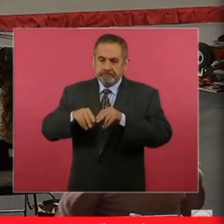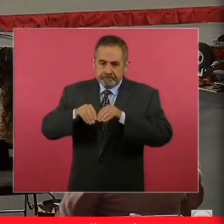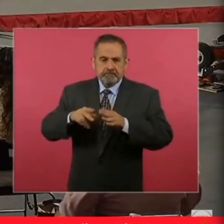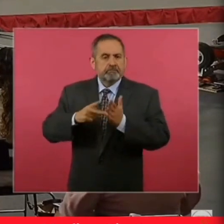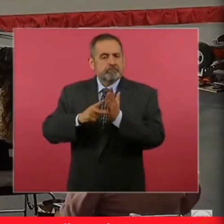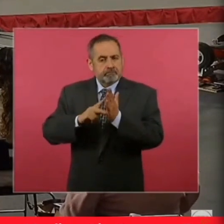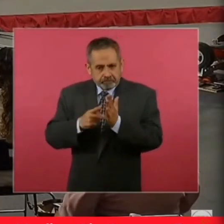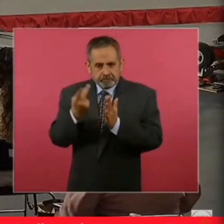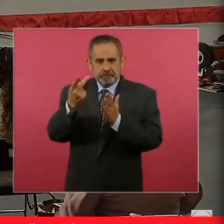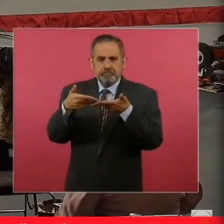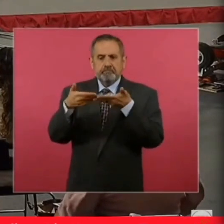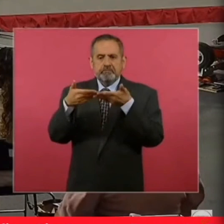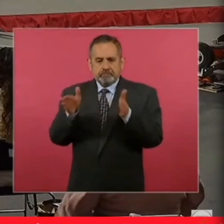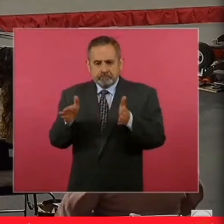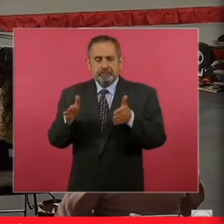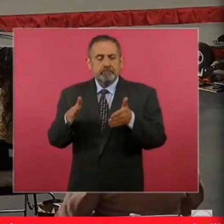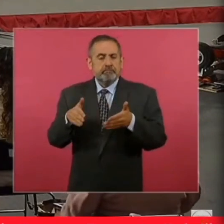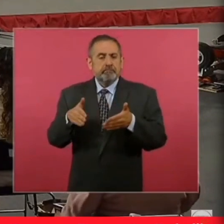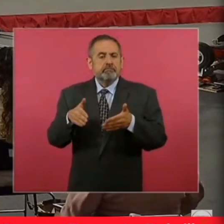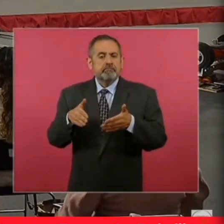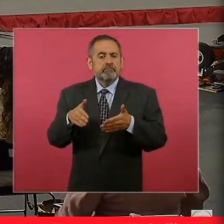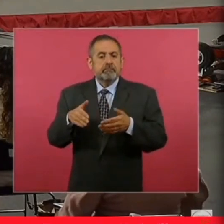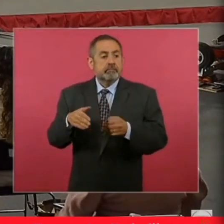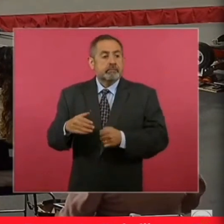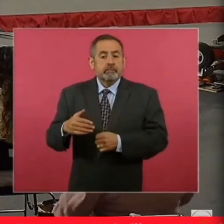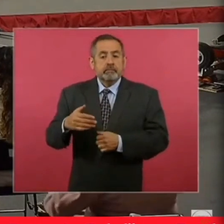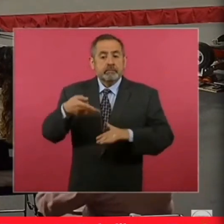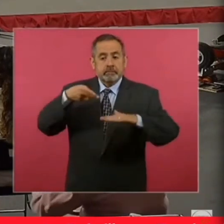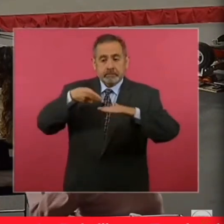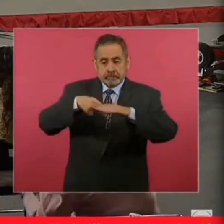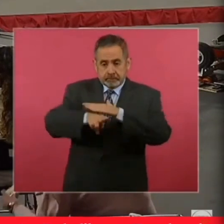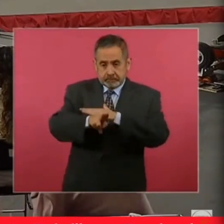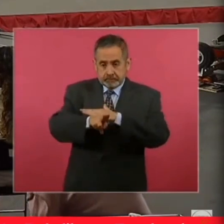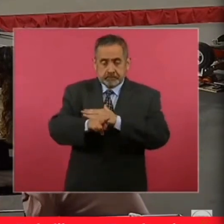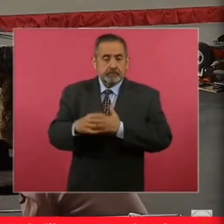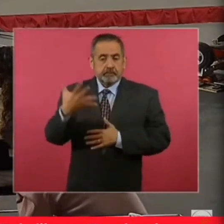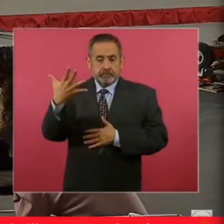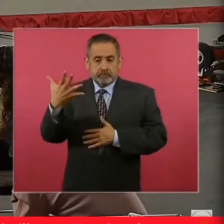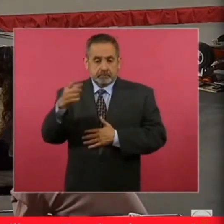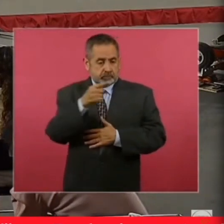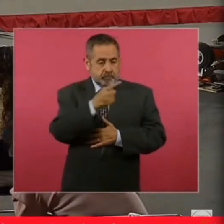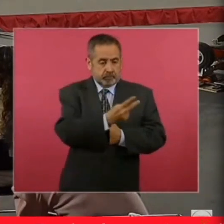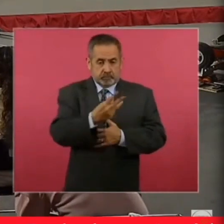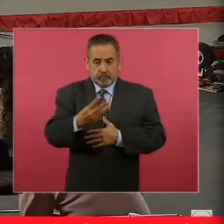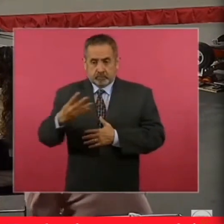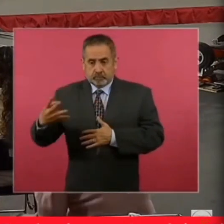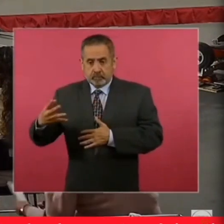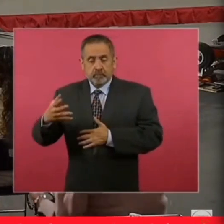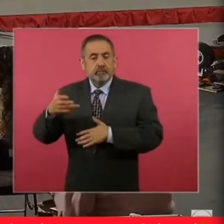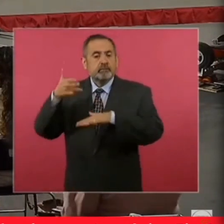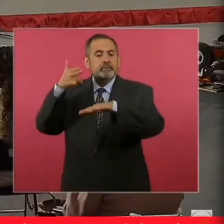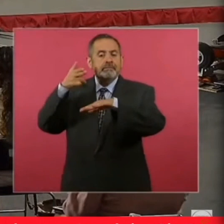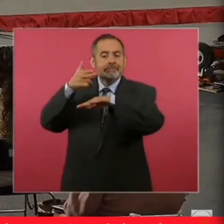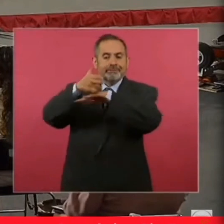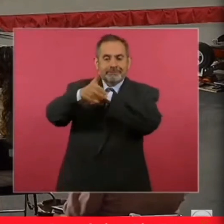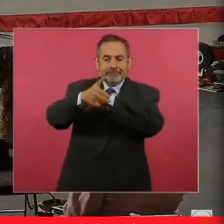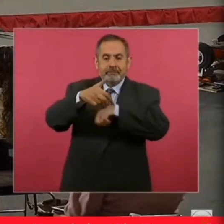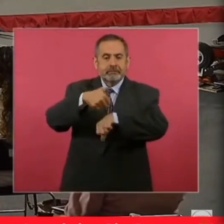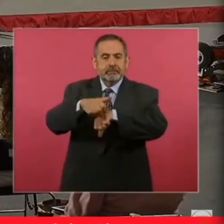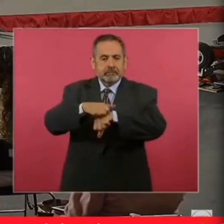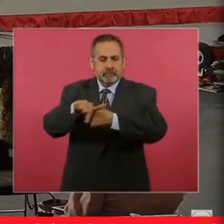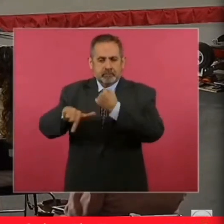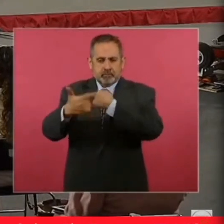la reapertura de 5 estaciones del tramo elevado de la línea